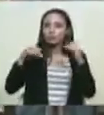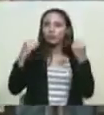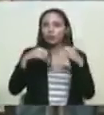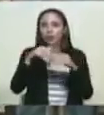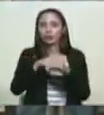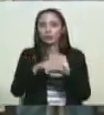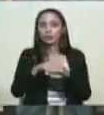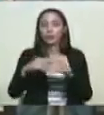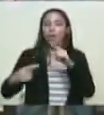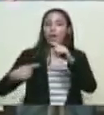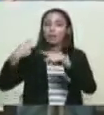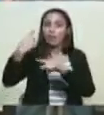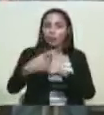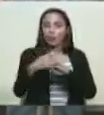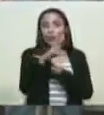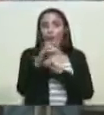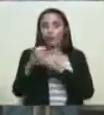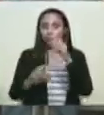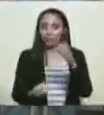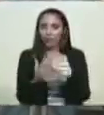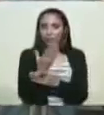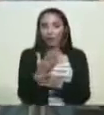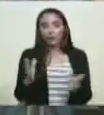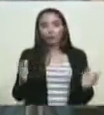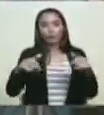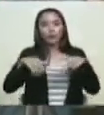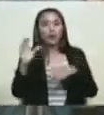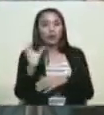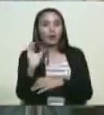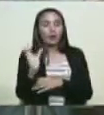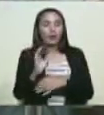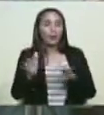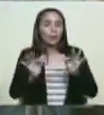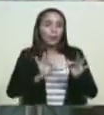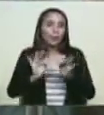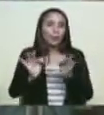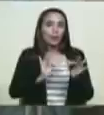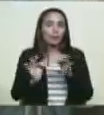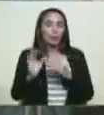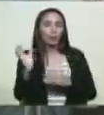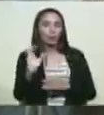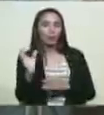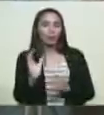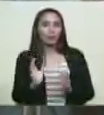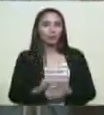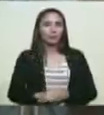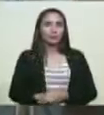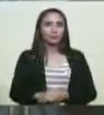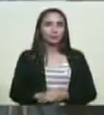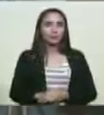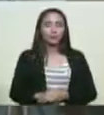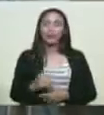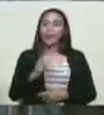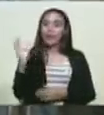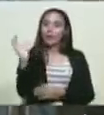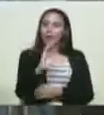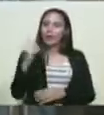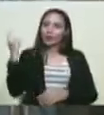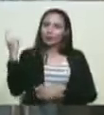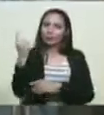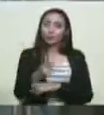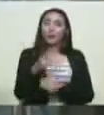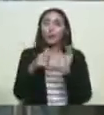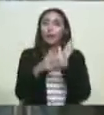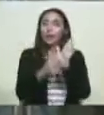el domingo 20 de mayo, Caracas, Caracas, Caracas tiene que dar el